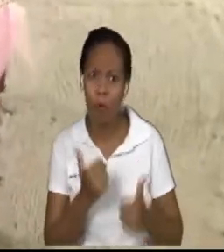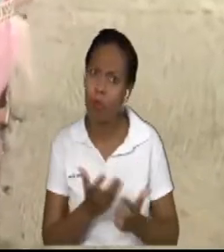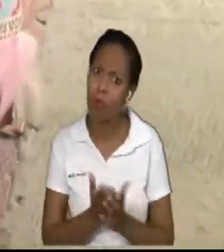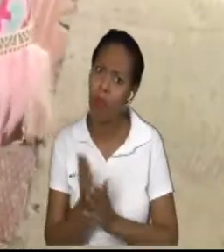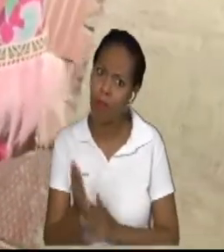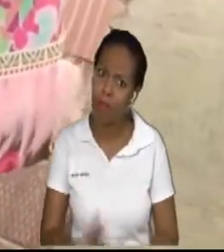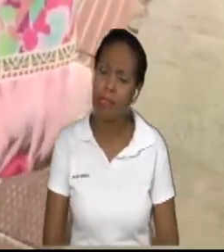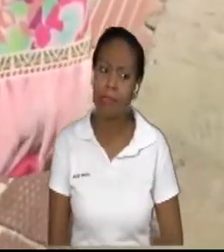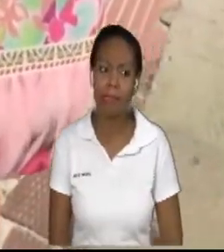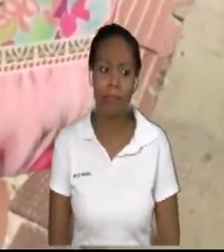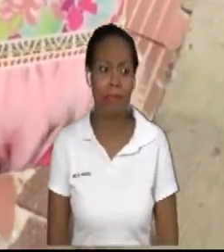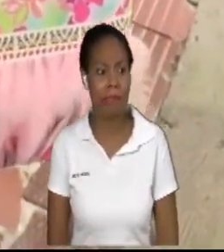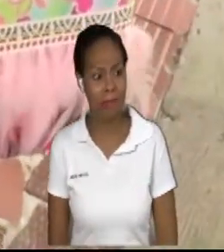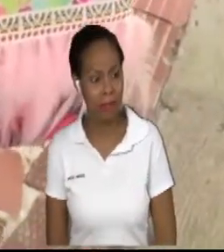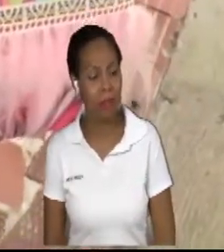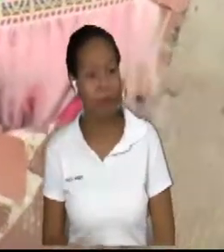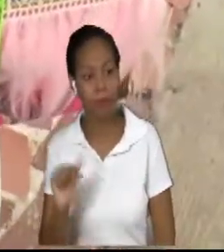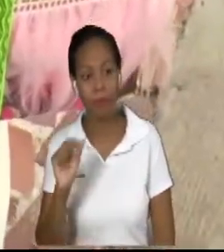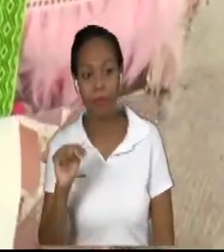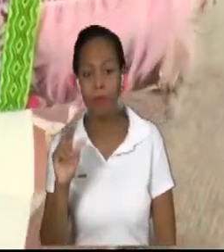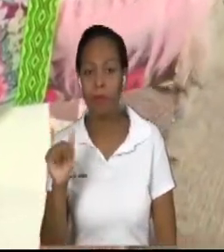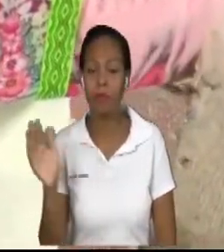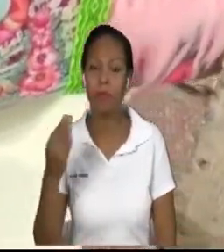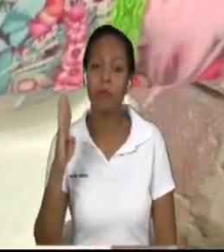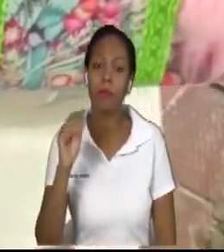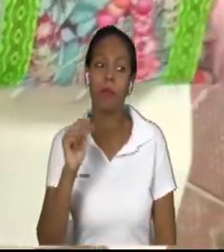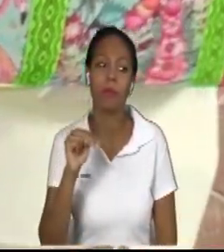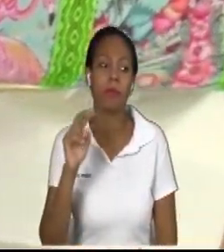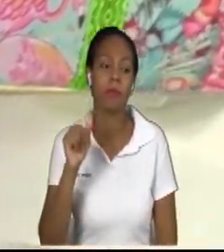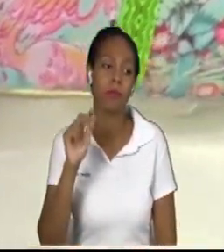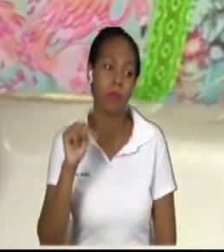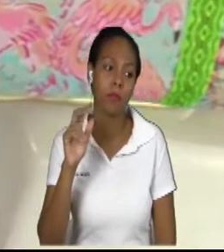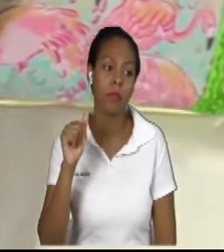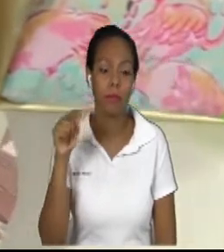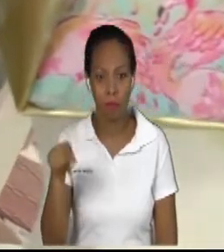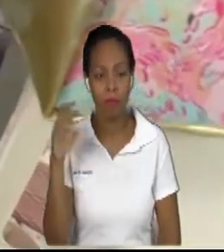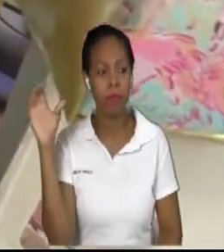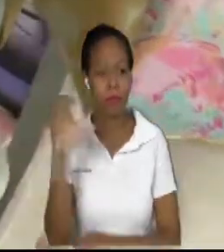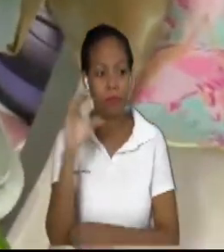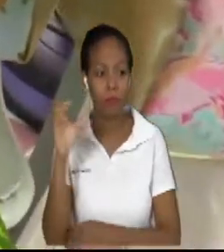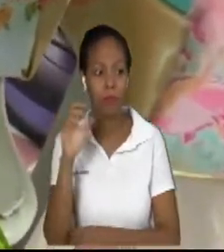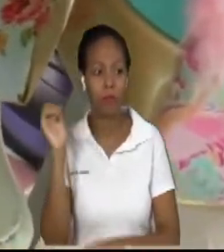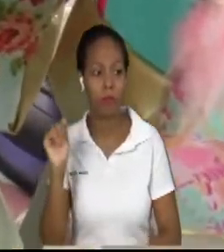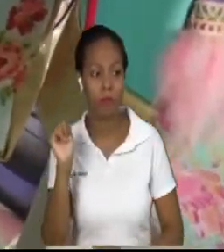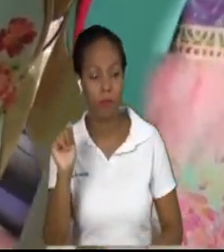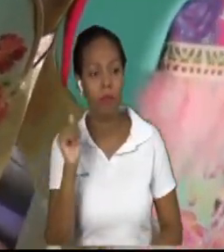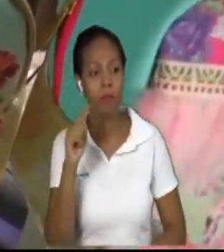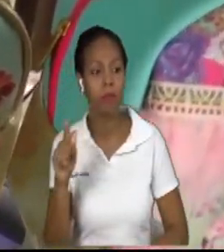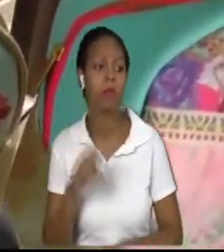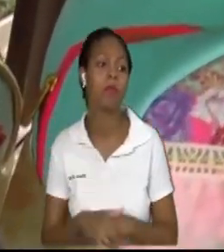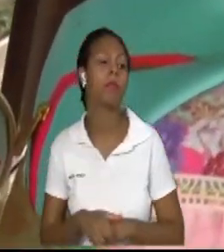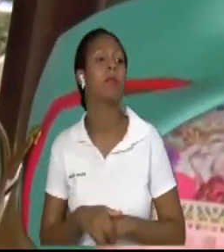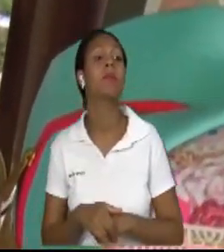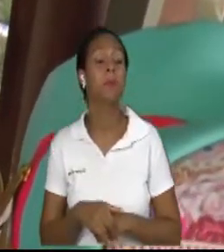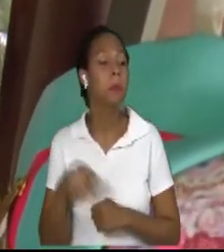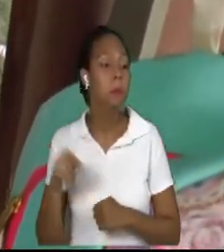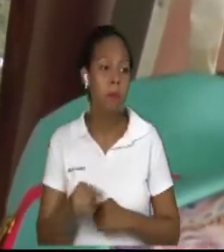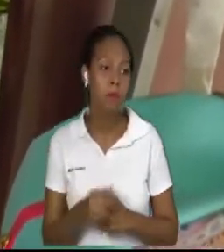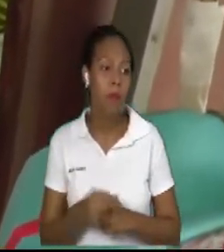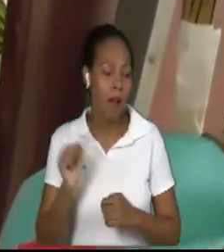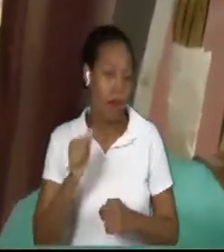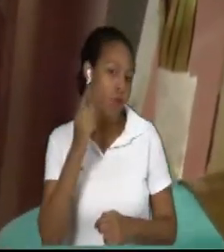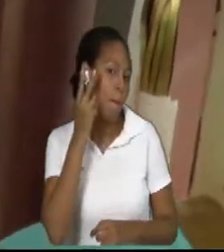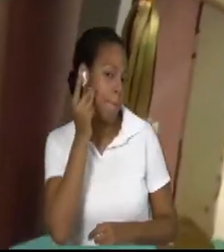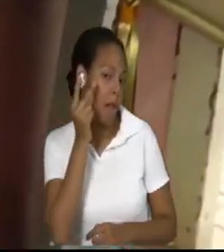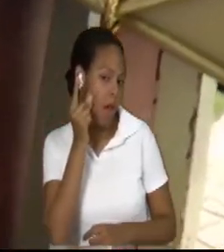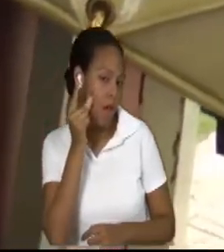ofreciendo. Bueno, Ana Banana es una marca colombiana de la diseñadora Ana María Aguirre, es una diseñadora de Pereira,